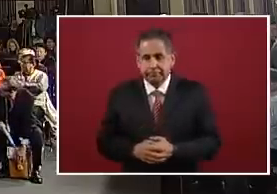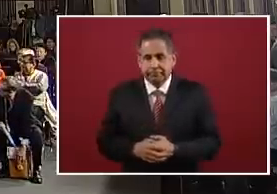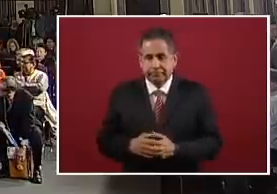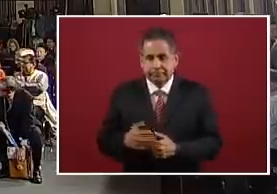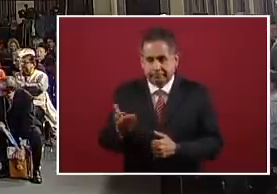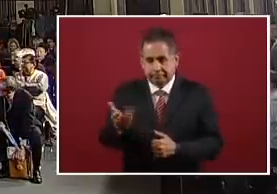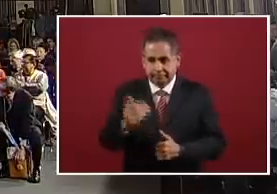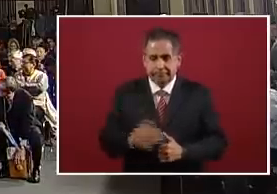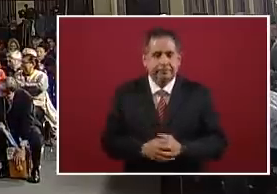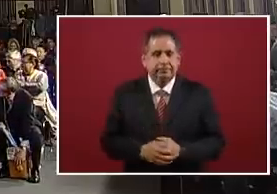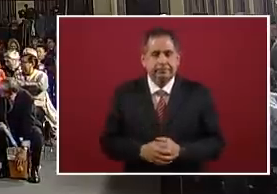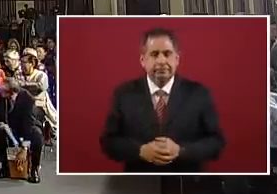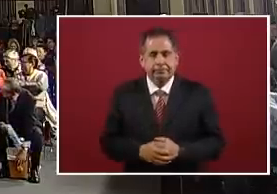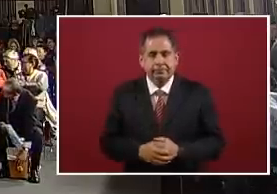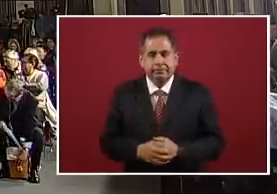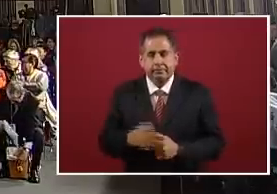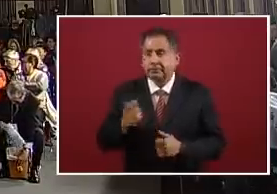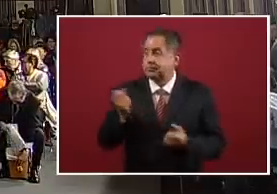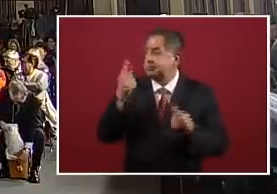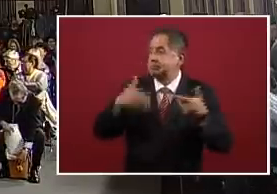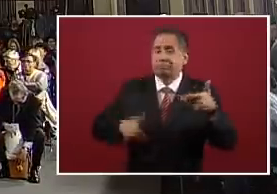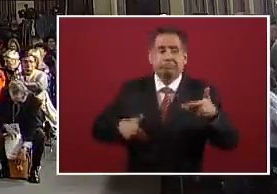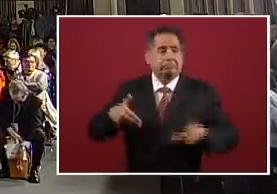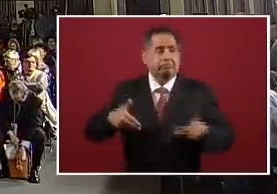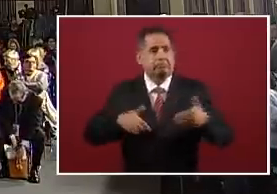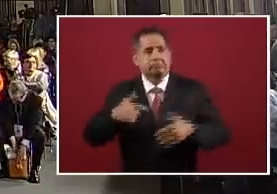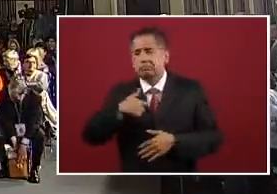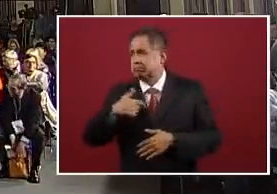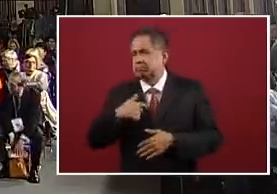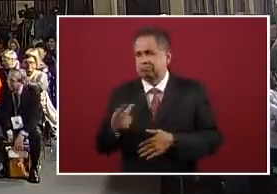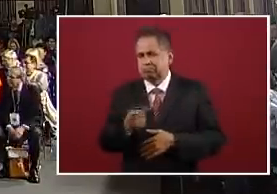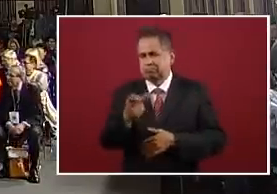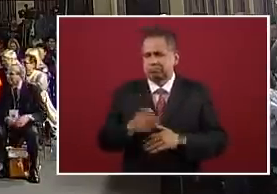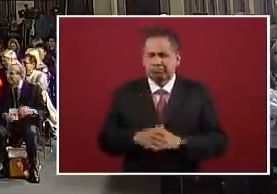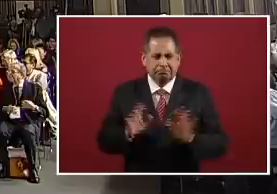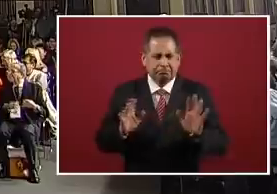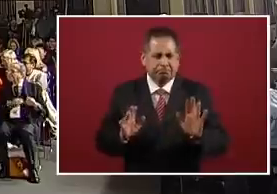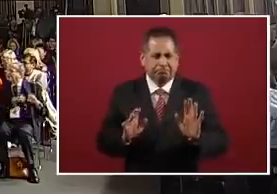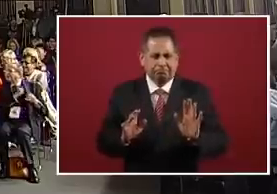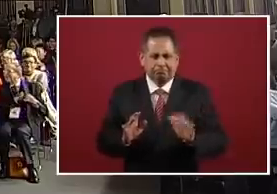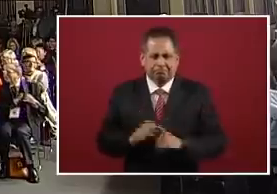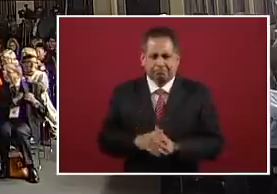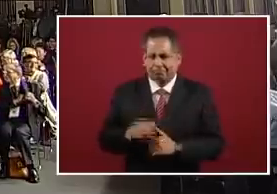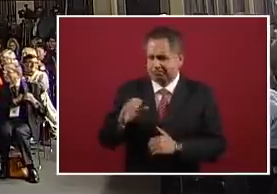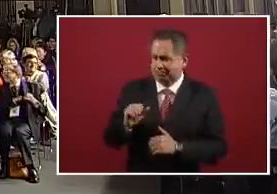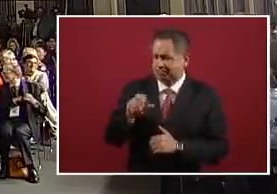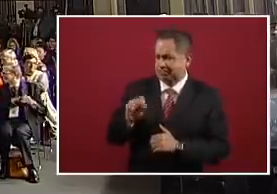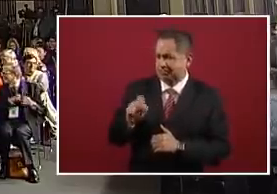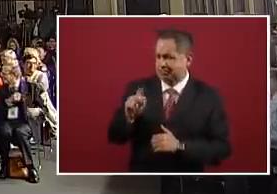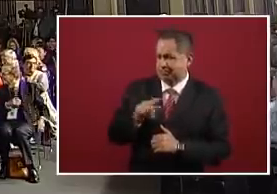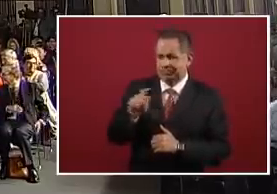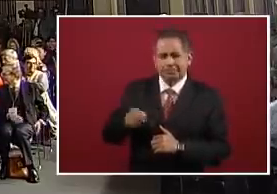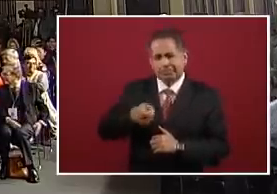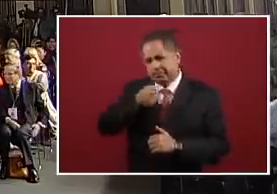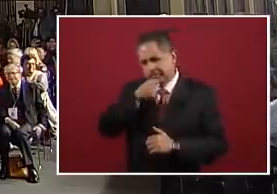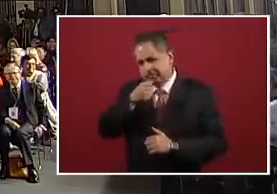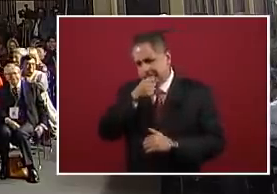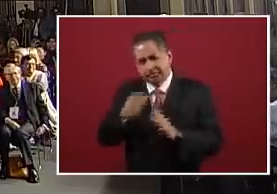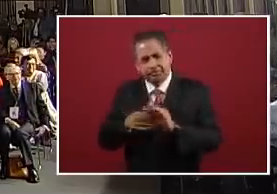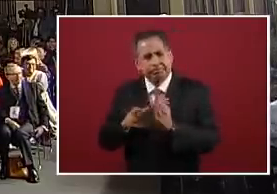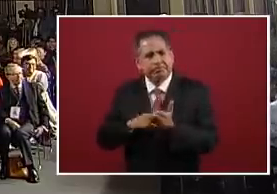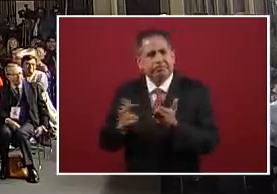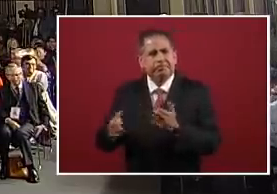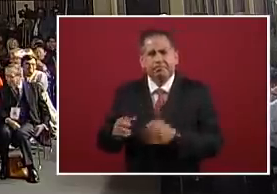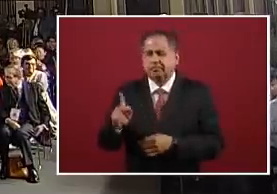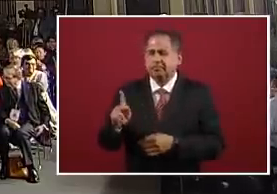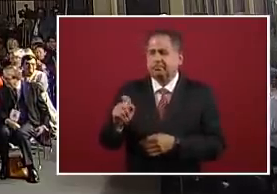No. Pues es que se molestan los compañeros porque pregunte. Pues no, Carlos, les Pozos, hagas caso. No les hagas. Carlos Pozos, reportero de la revista